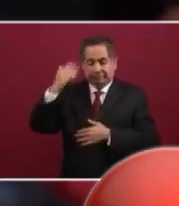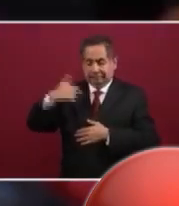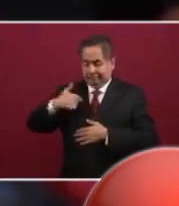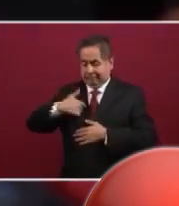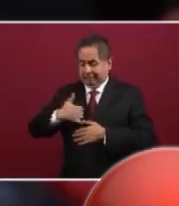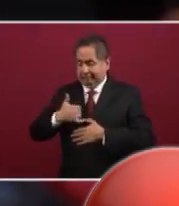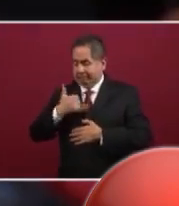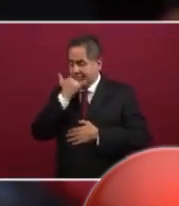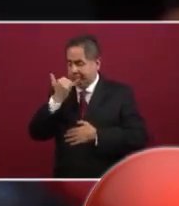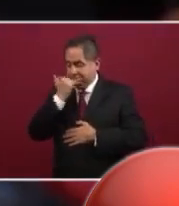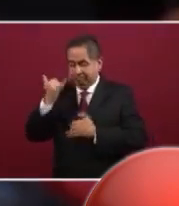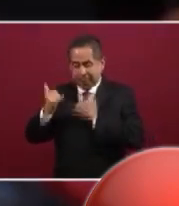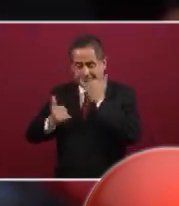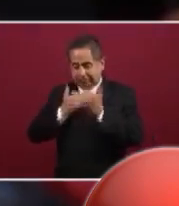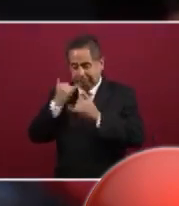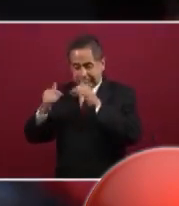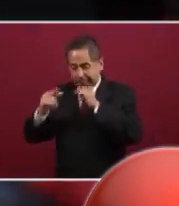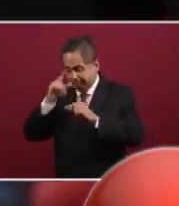yo